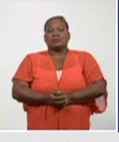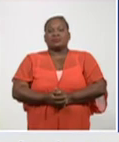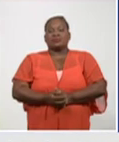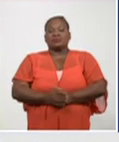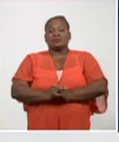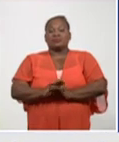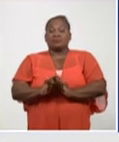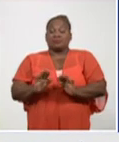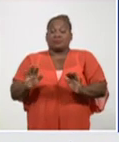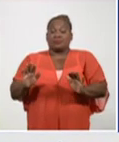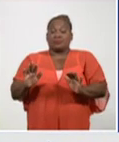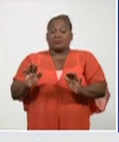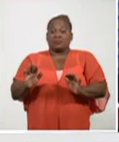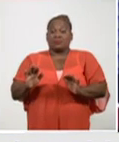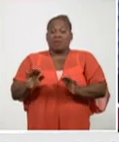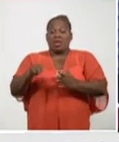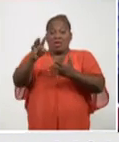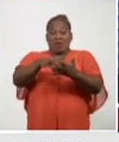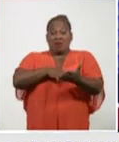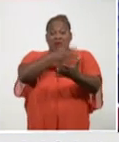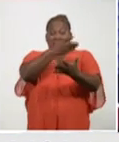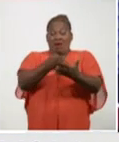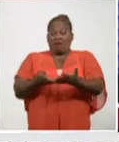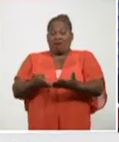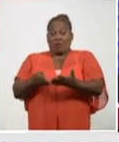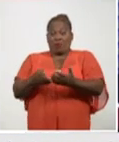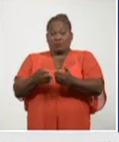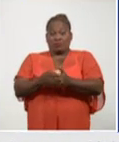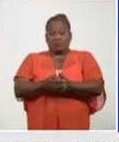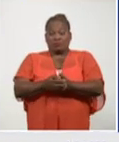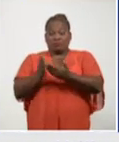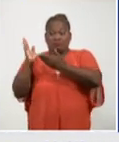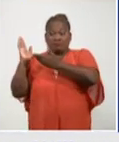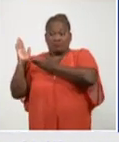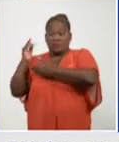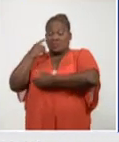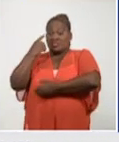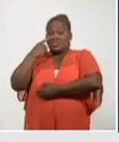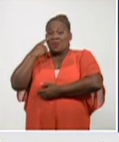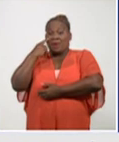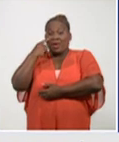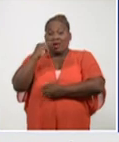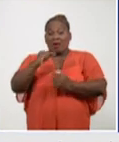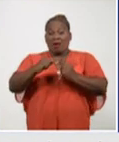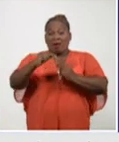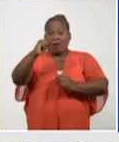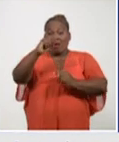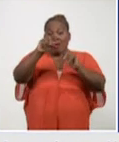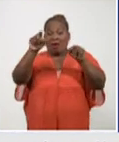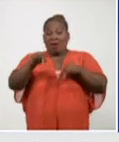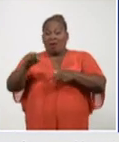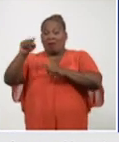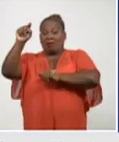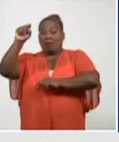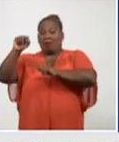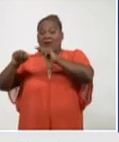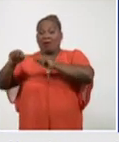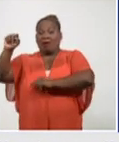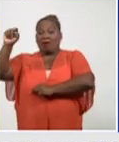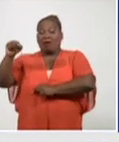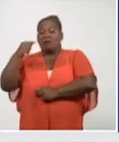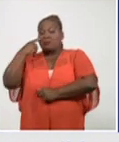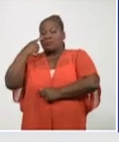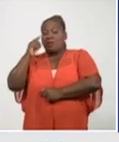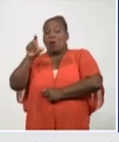Finalmente, en el gráfico donde se ven los casos autóctonos y los casos importados en los últimos 15